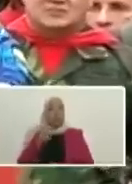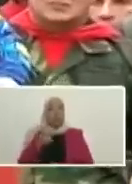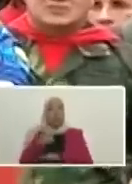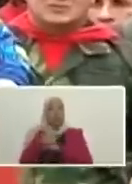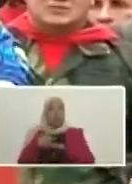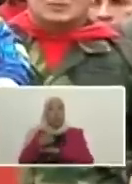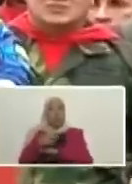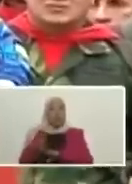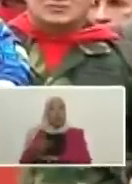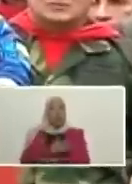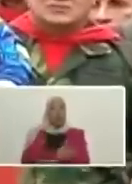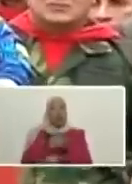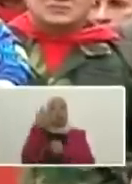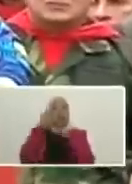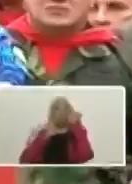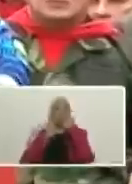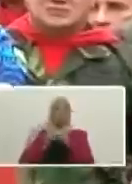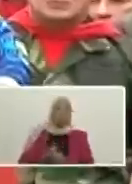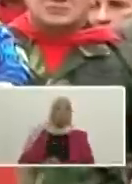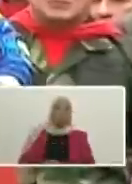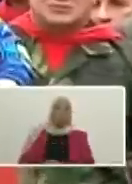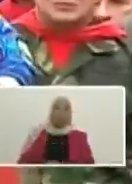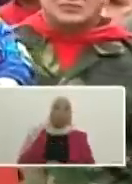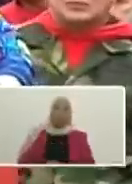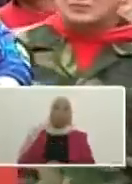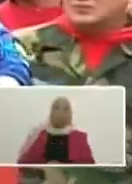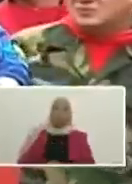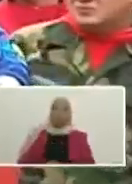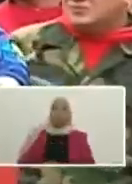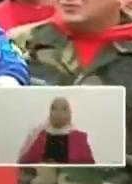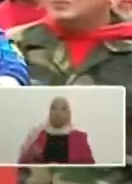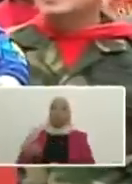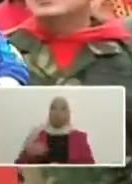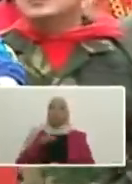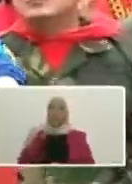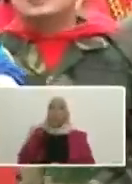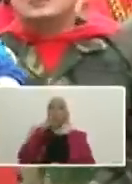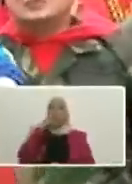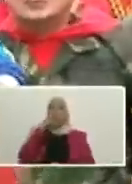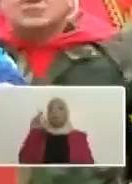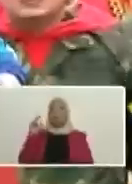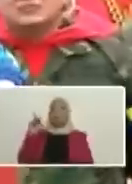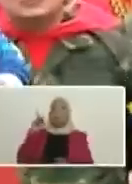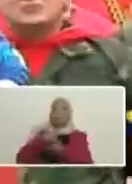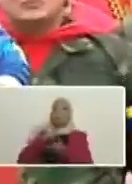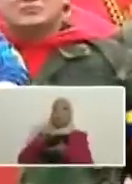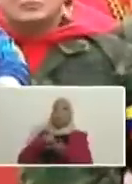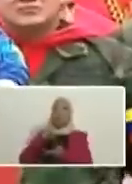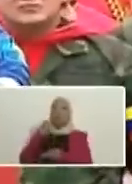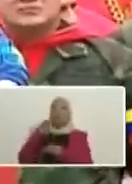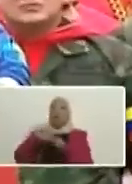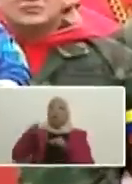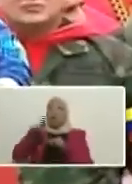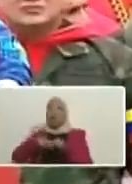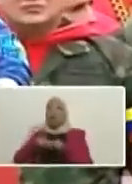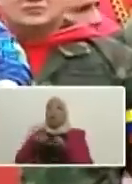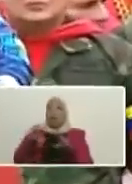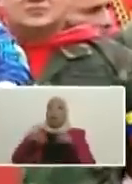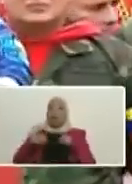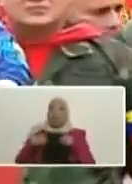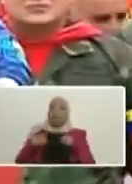que un hombre en un evento histórico de tanta magnitud se presentara y dijera, muchachos,